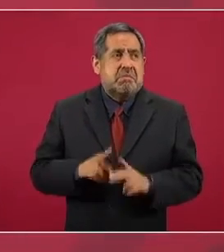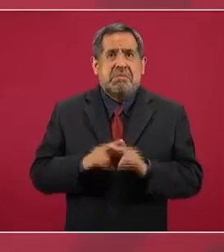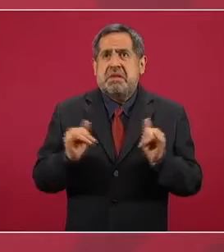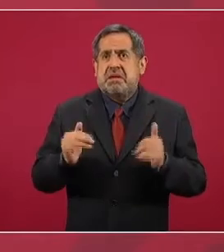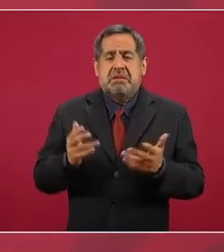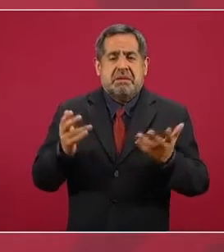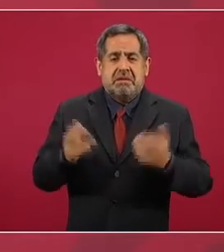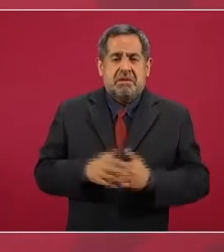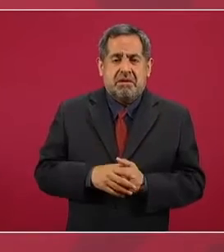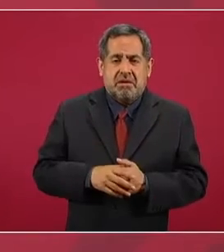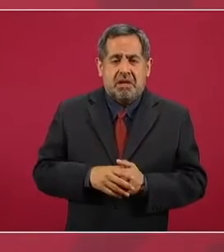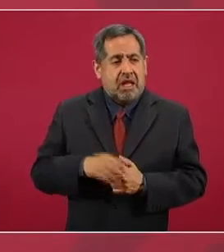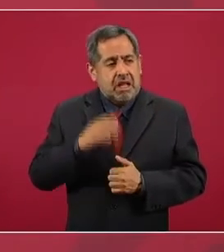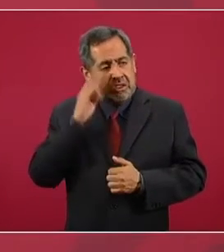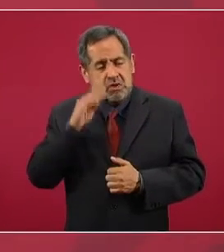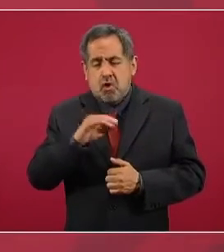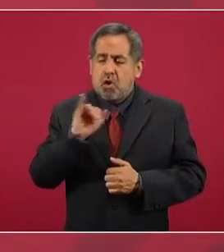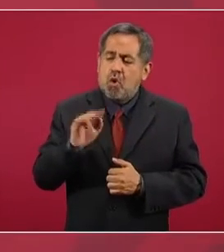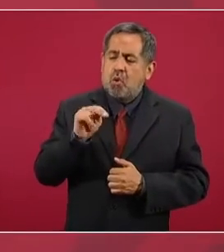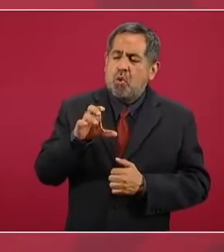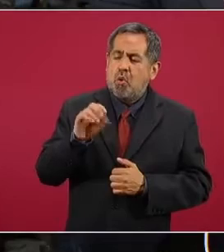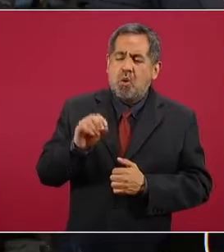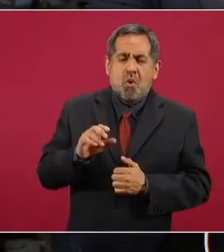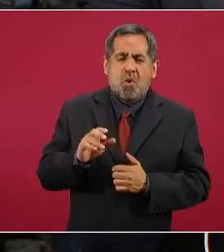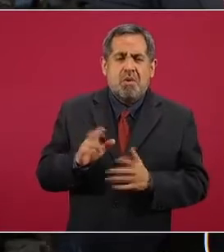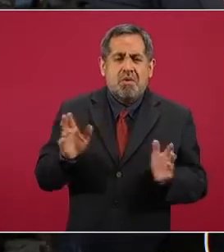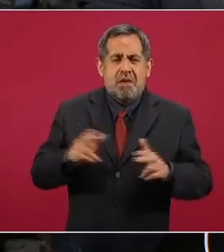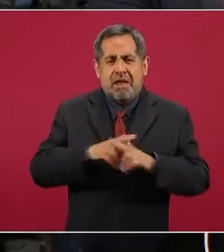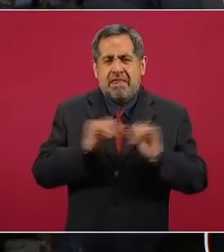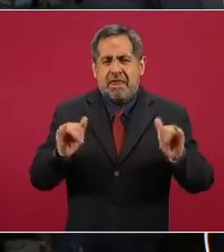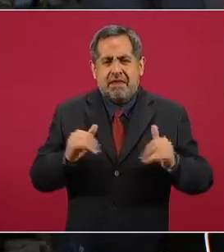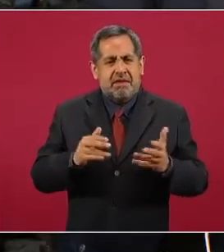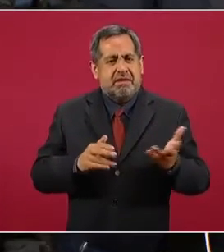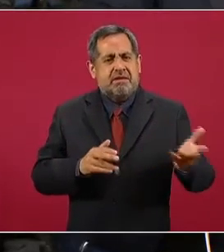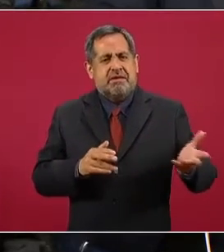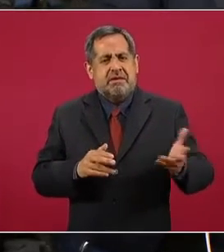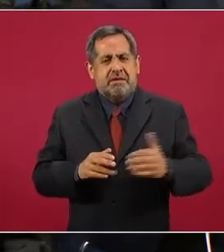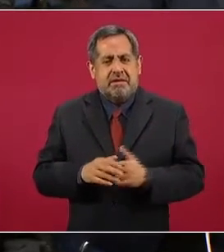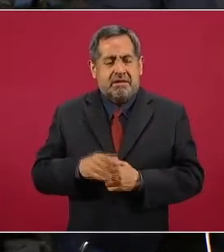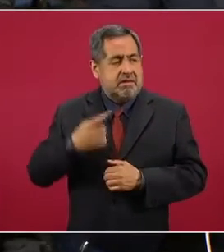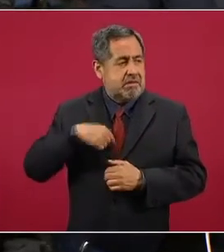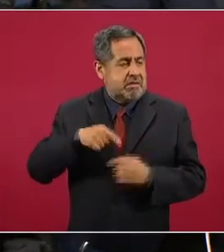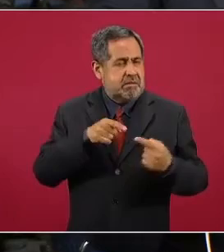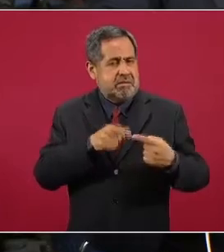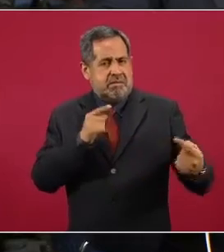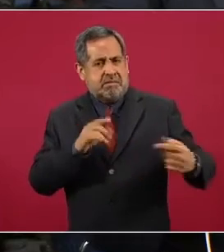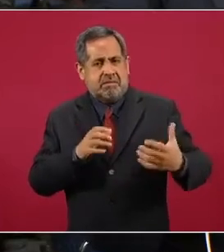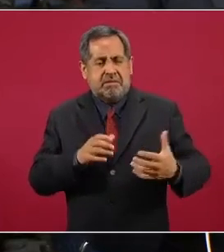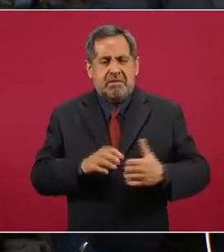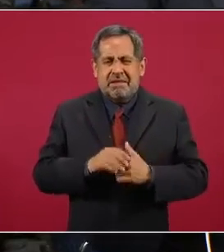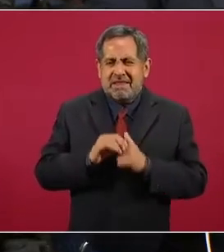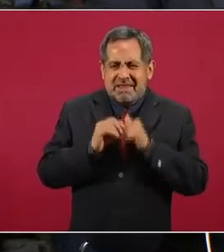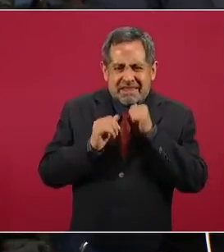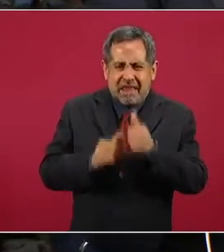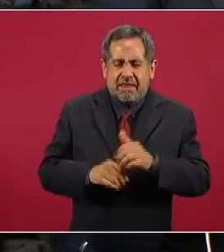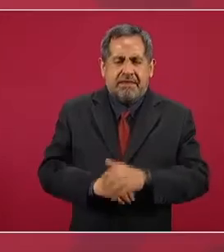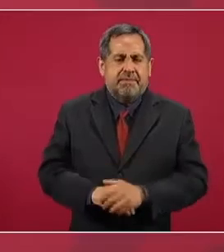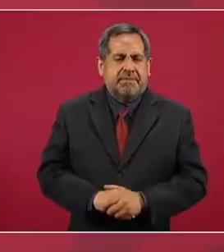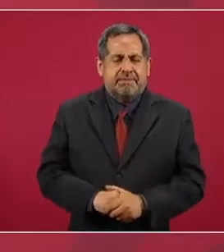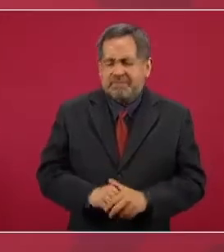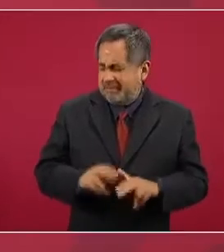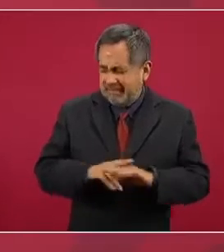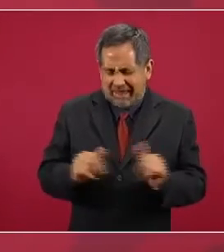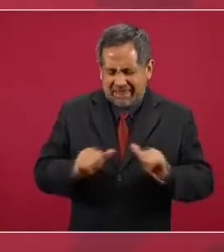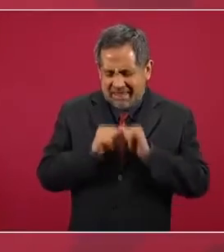ni al señor Junco, a ninguno de nuestros adversarios, a